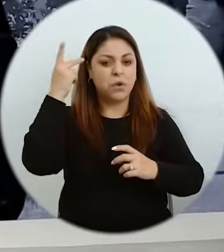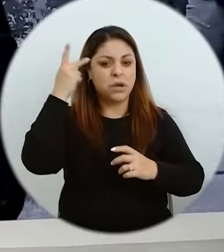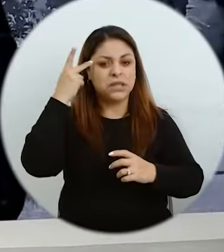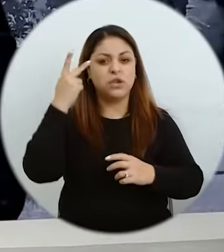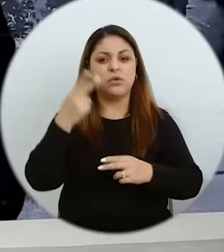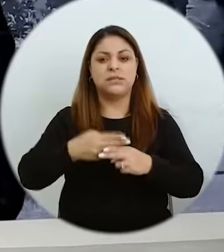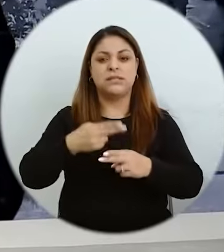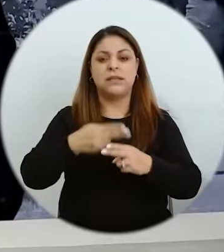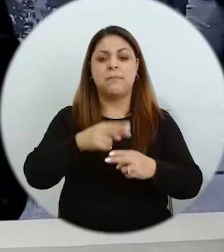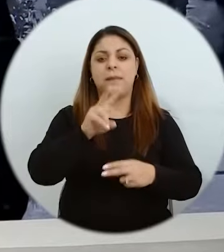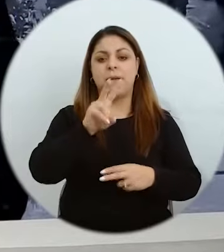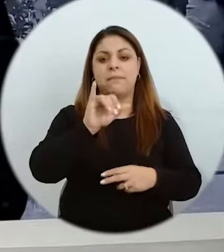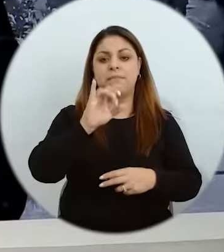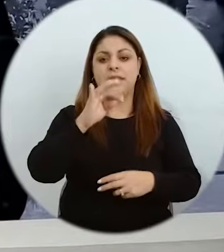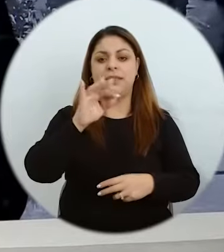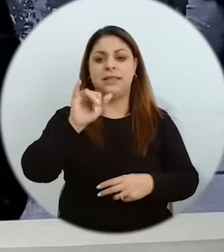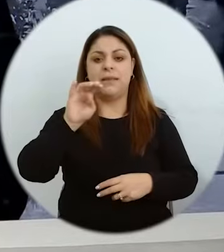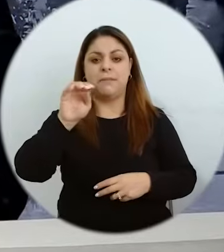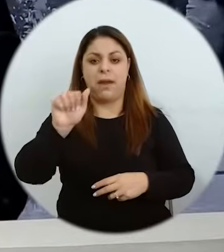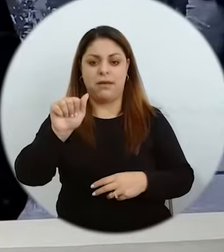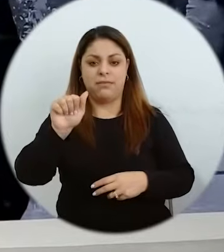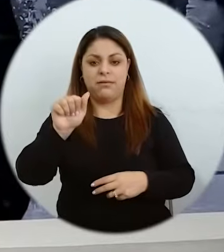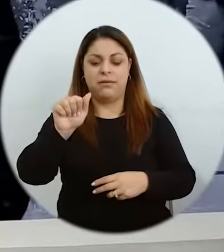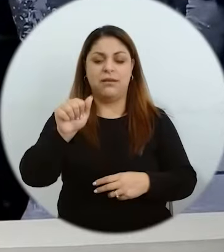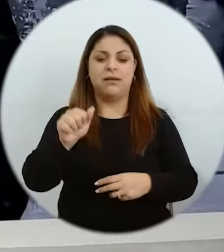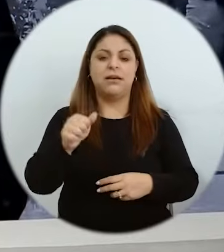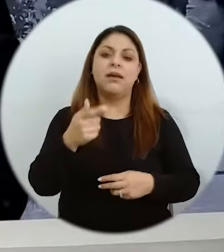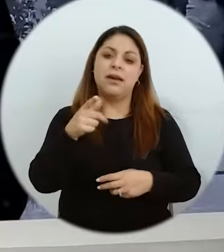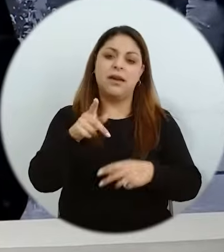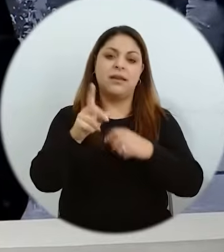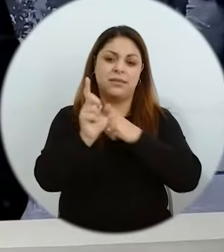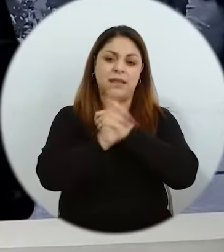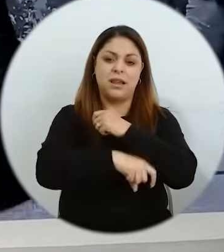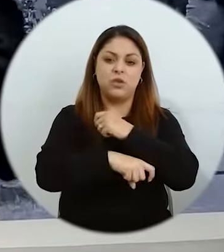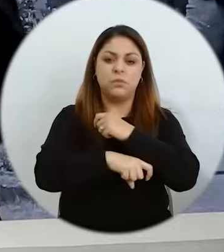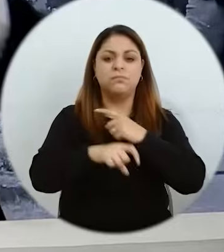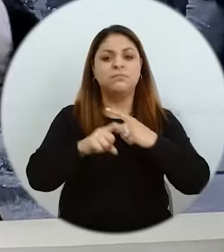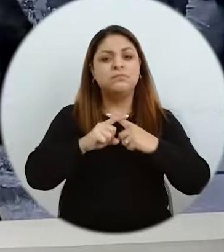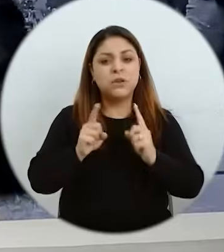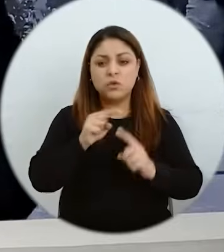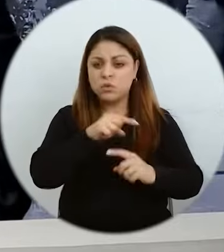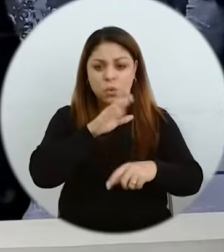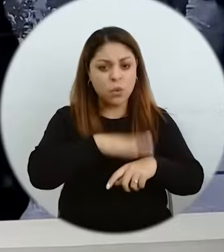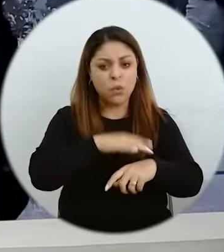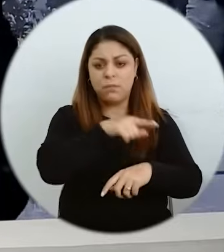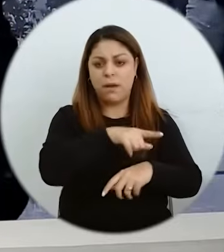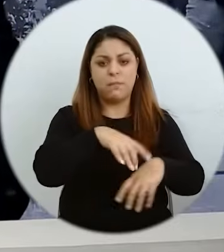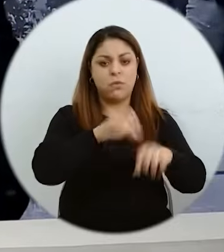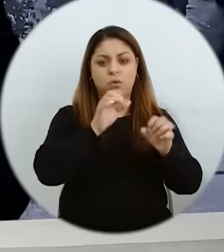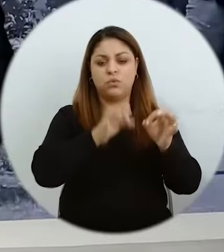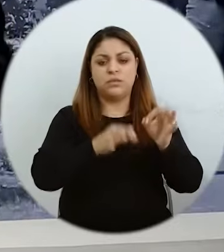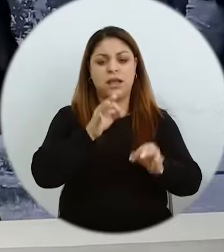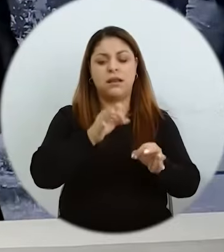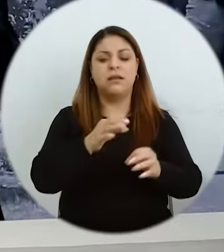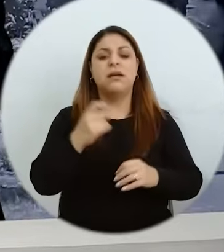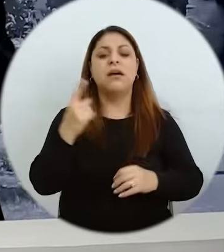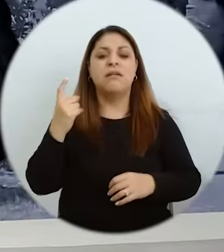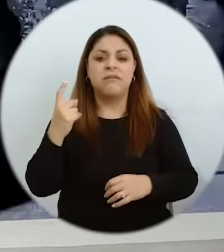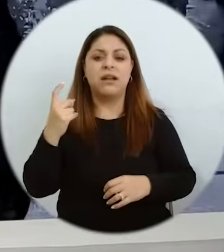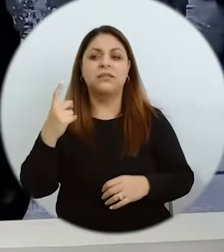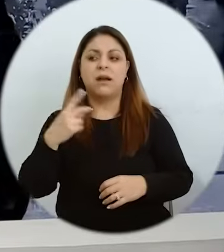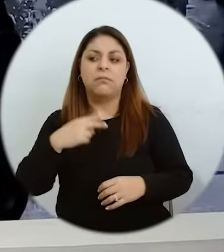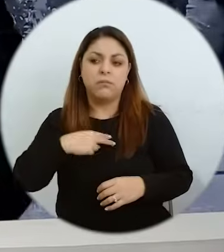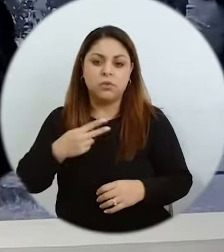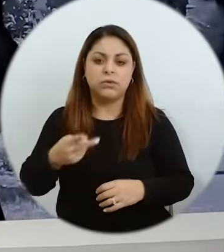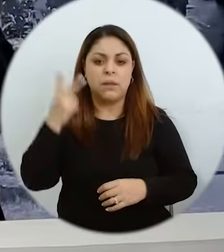el tema de la víctima en el delito. Pero eso no es culpa del Poder Judicial. Ahí falta voluntad política para eso.